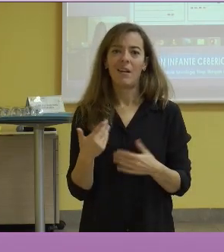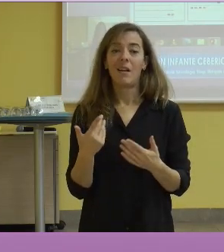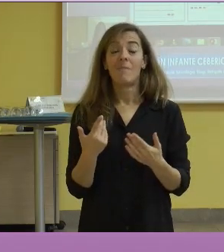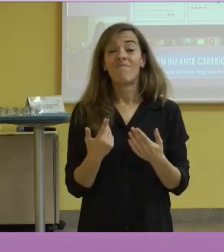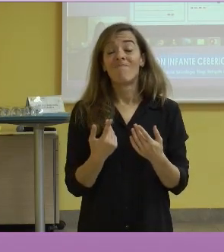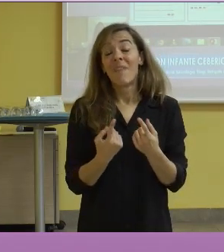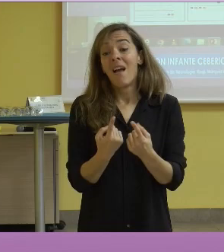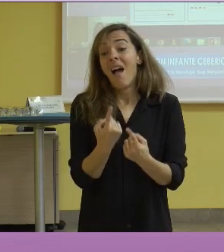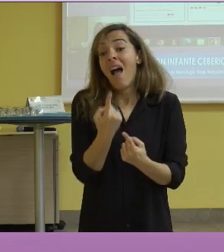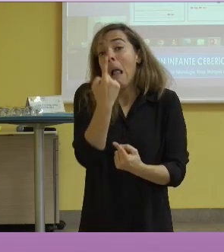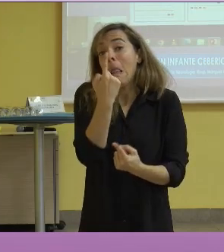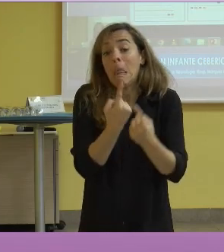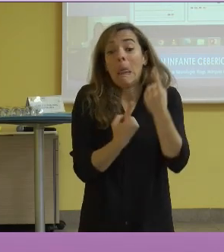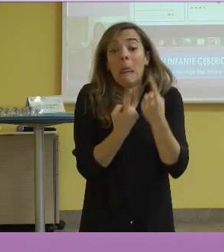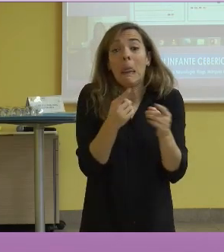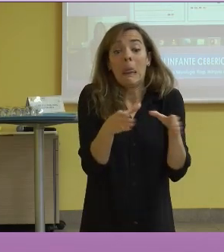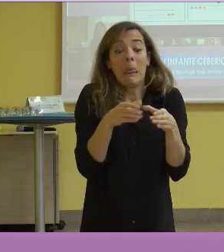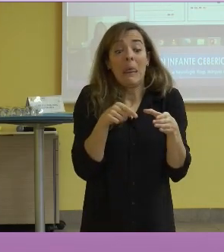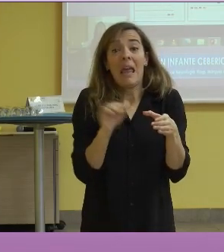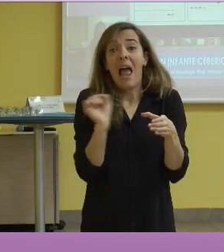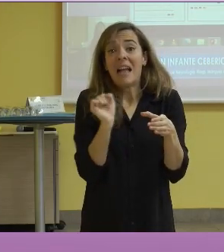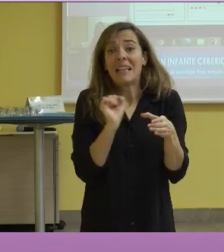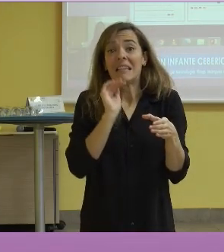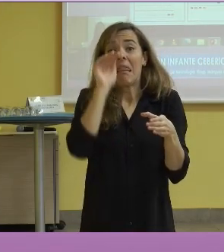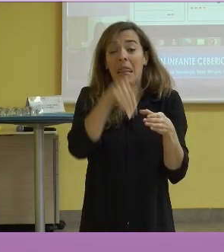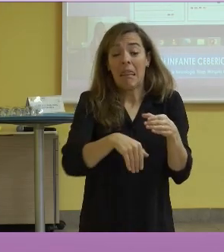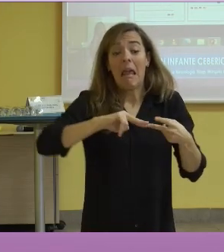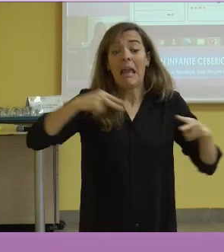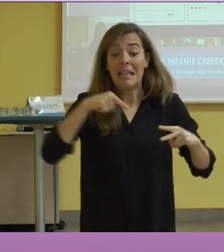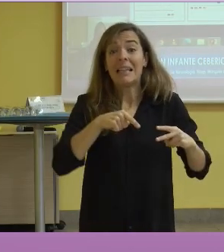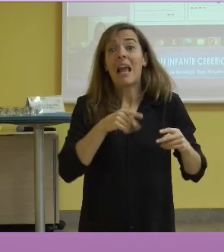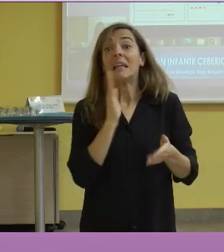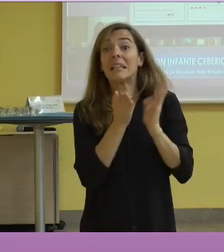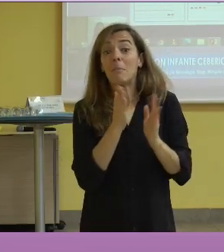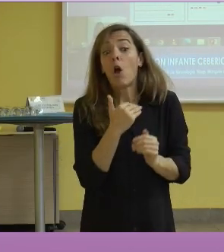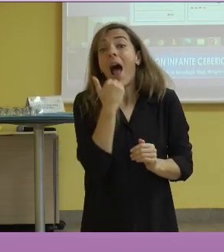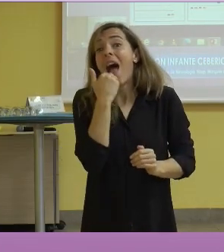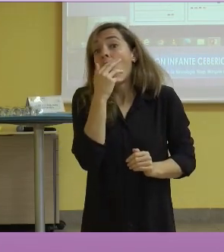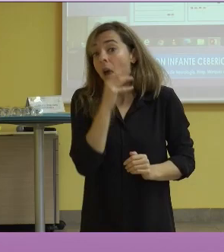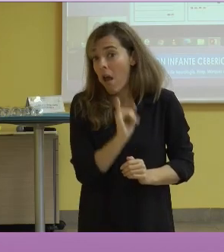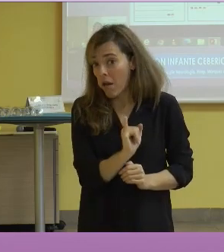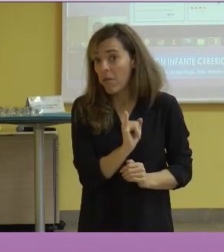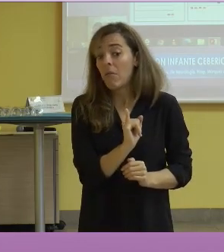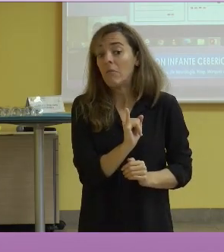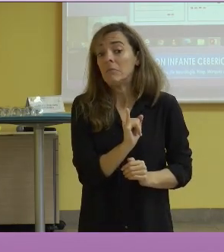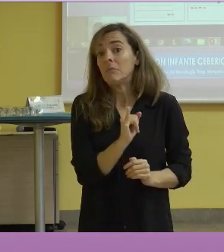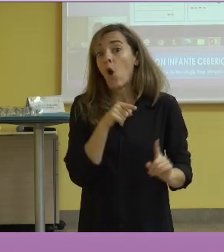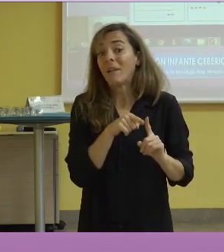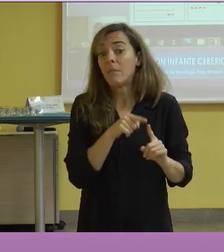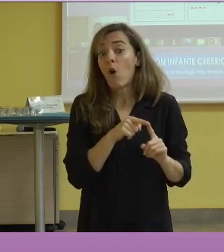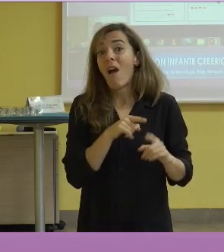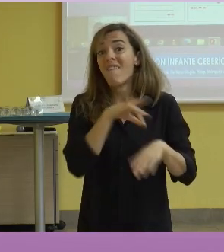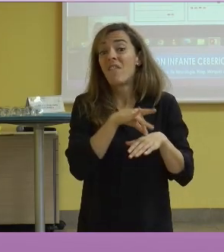un puñado de ataxias degenerativas genéticas que cuentan con algún tratamiento que puede frenar